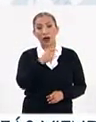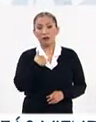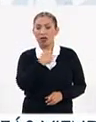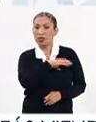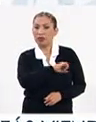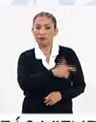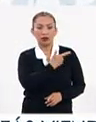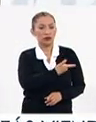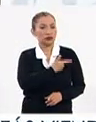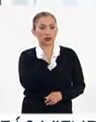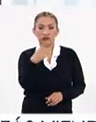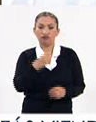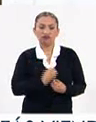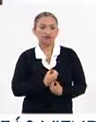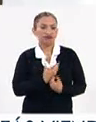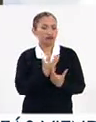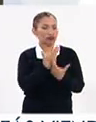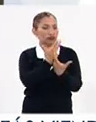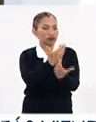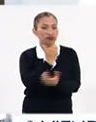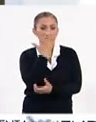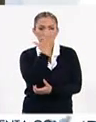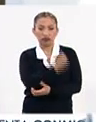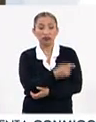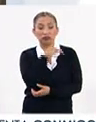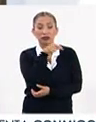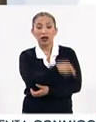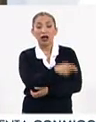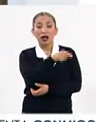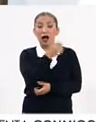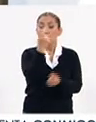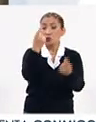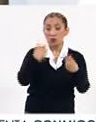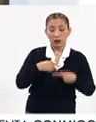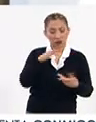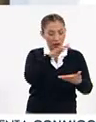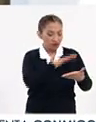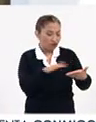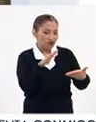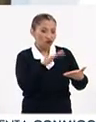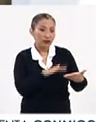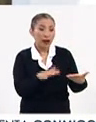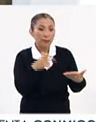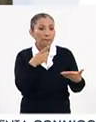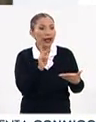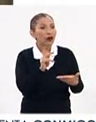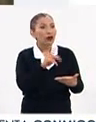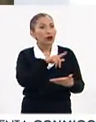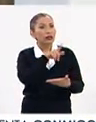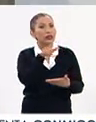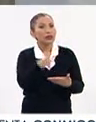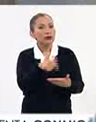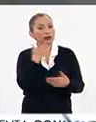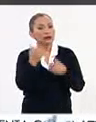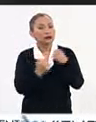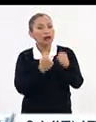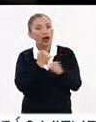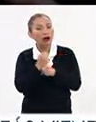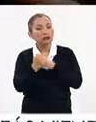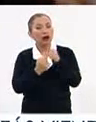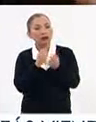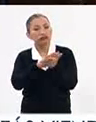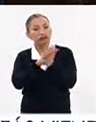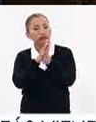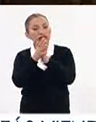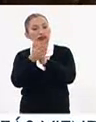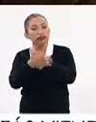entre paréntesis. Era un poeta para muy pocos, pero luego, a lo largo de los siglos,